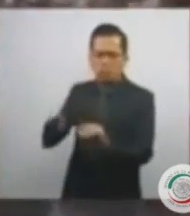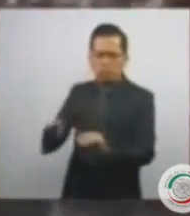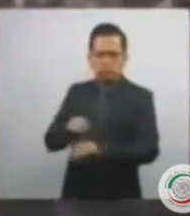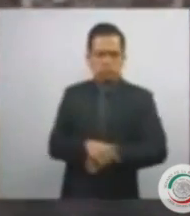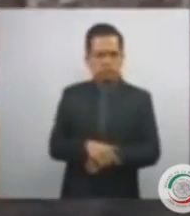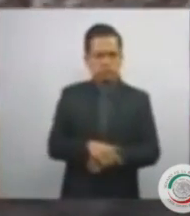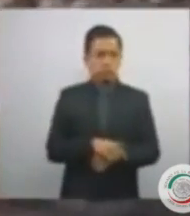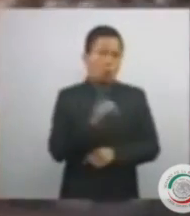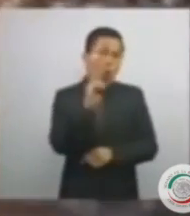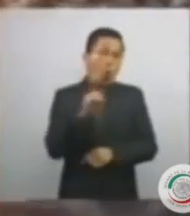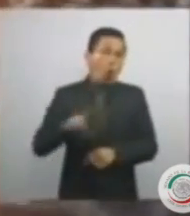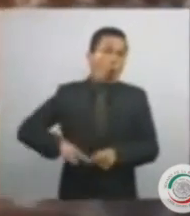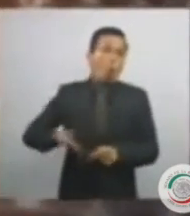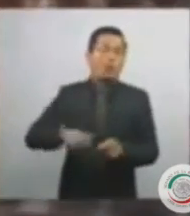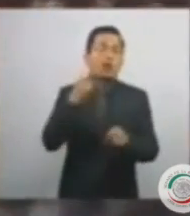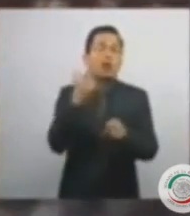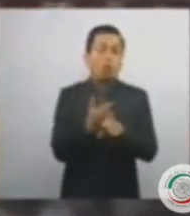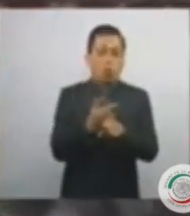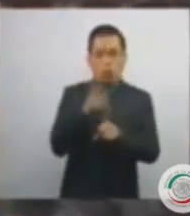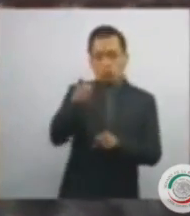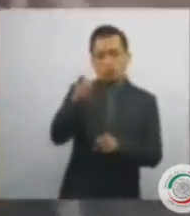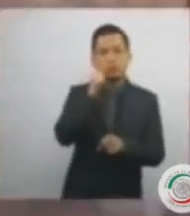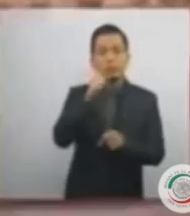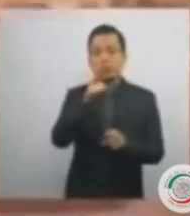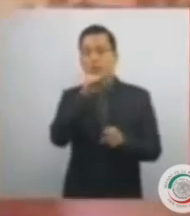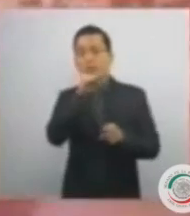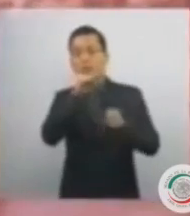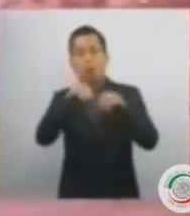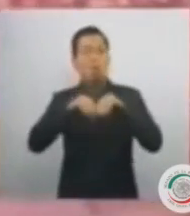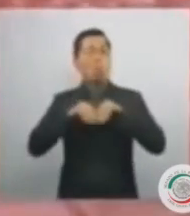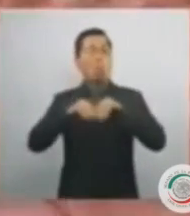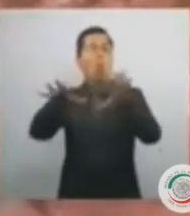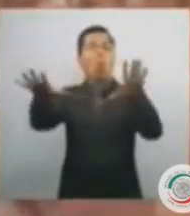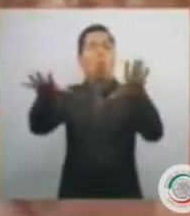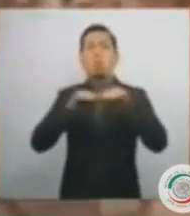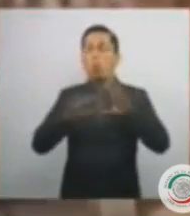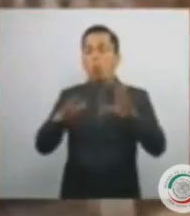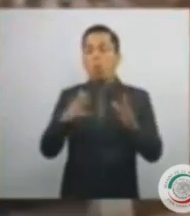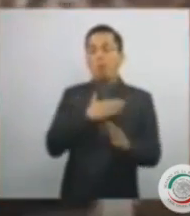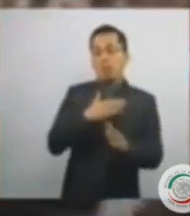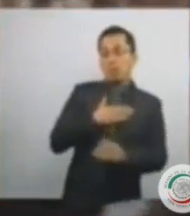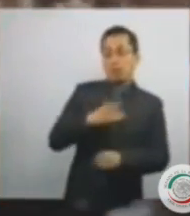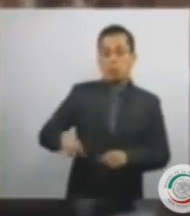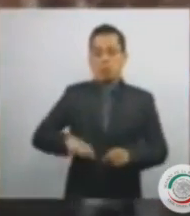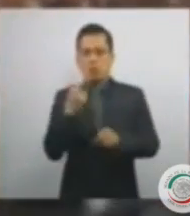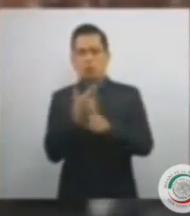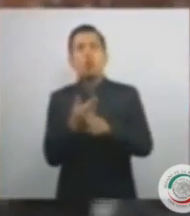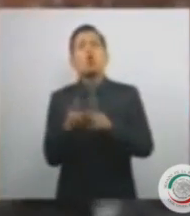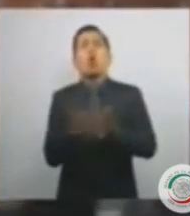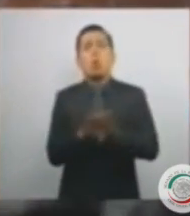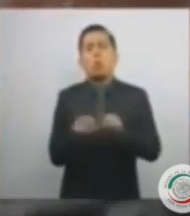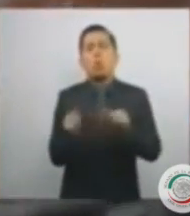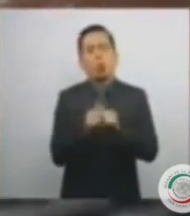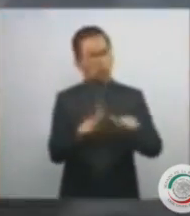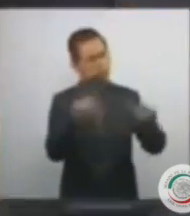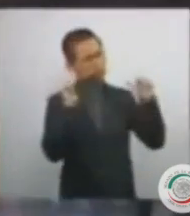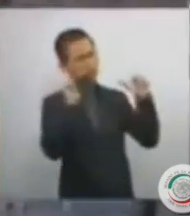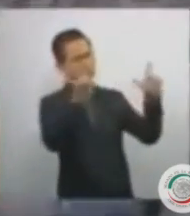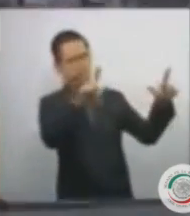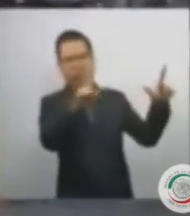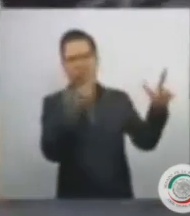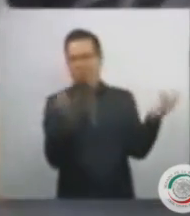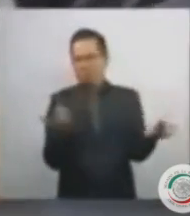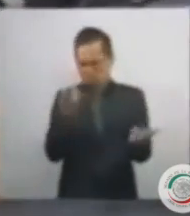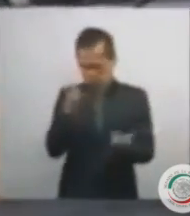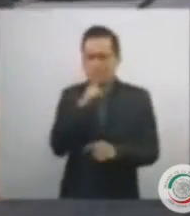Guanajuato, se gobierna a través de espectaculares con propaganda gubernamental? ¿Por qué no callan a los diputados que todos los